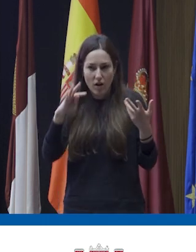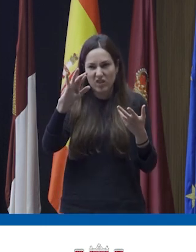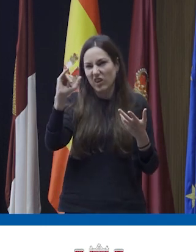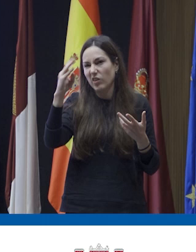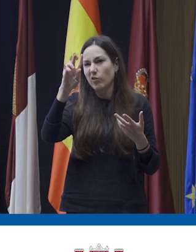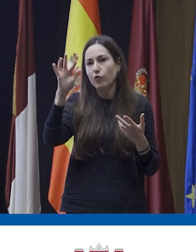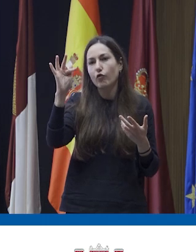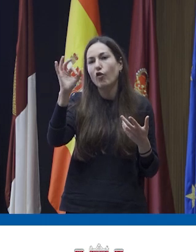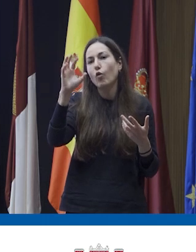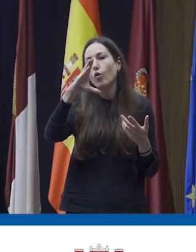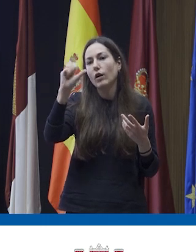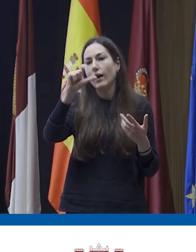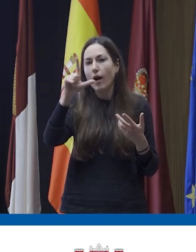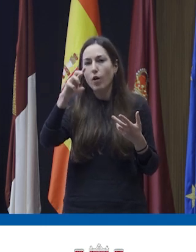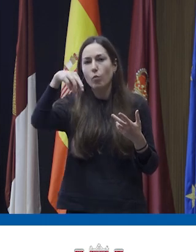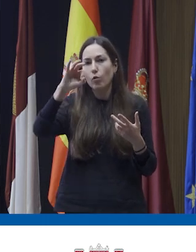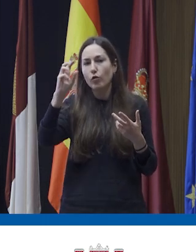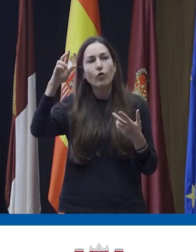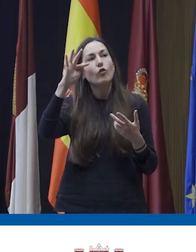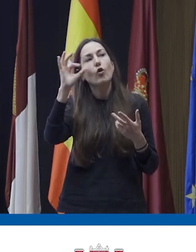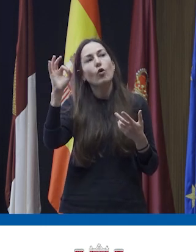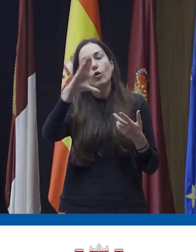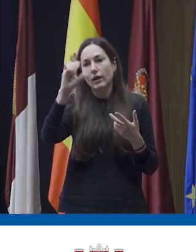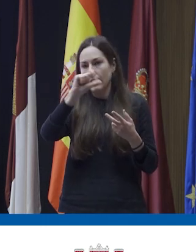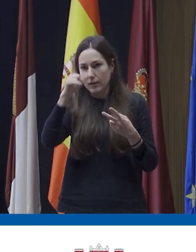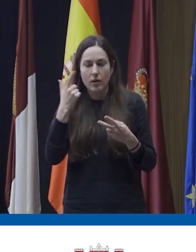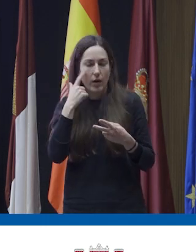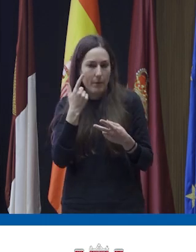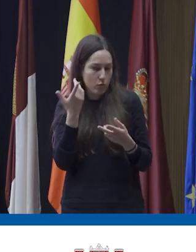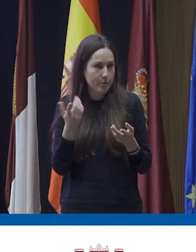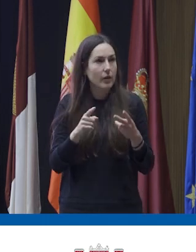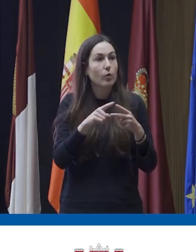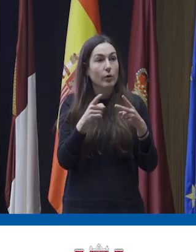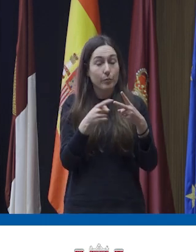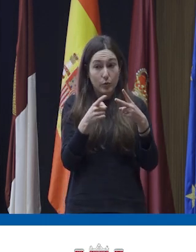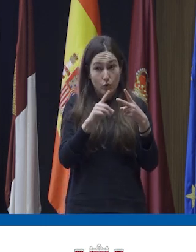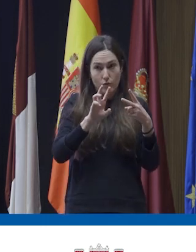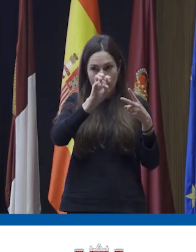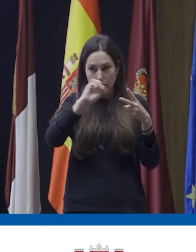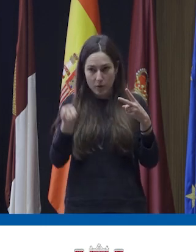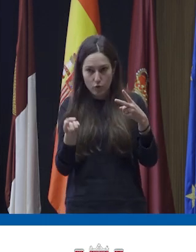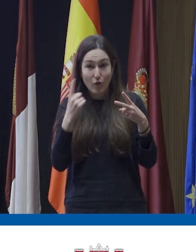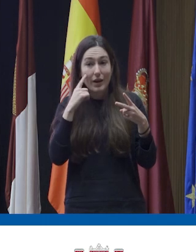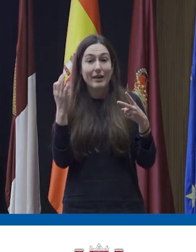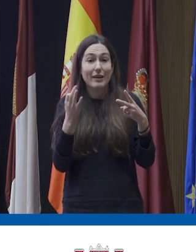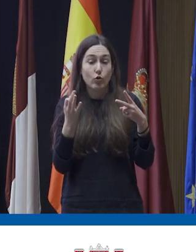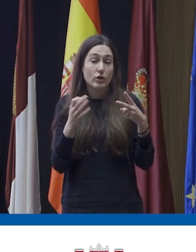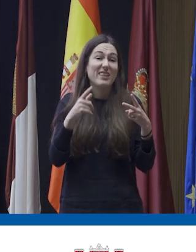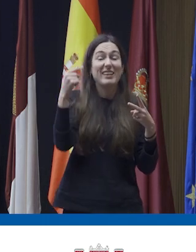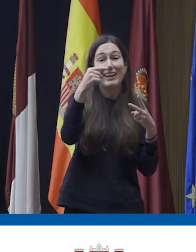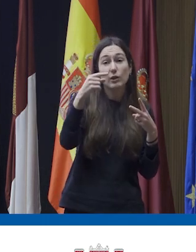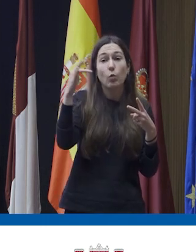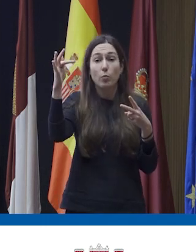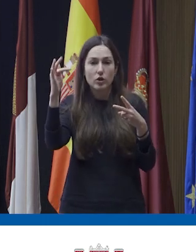Riesgos y beneficios. Pues hay que evaluar los riesgos y beneficios y asegurando el consentimiento informado y la comprensión de la cirugía. Y bueno,